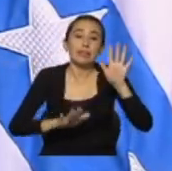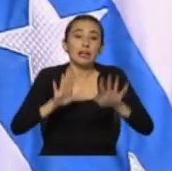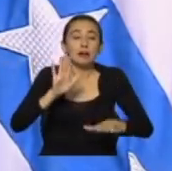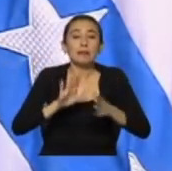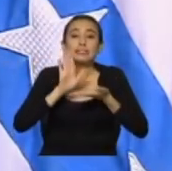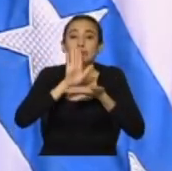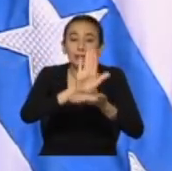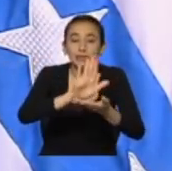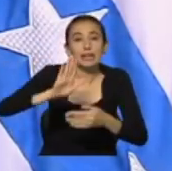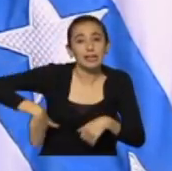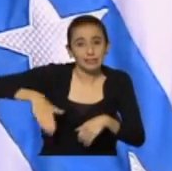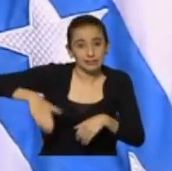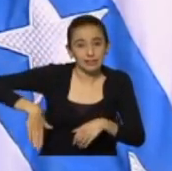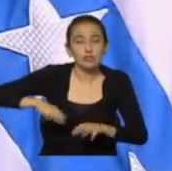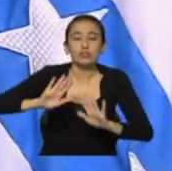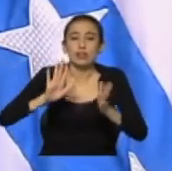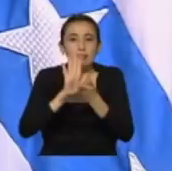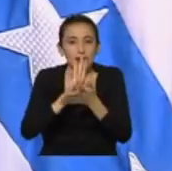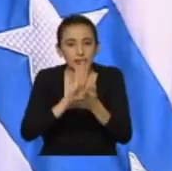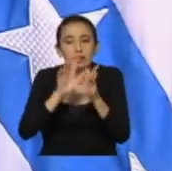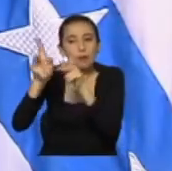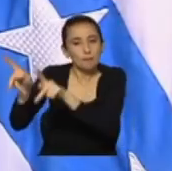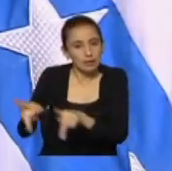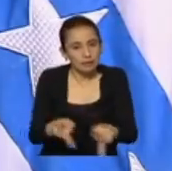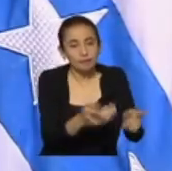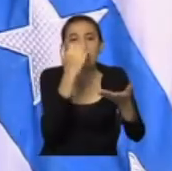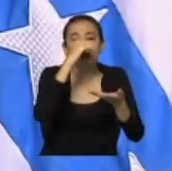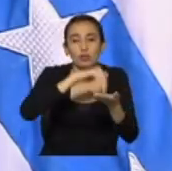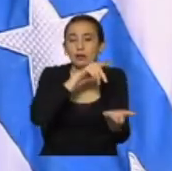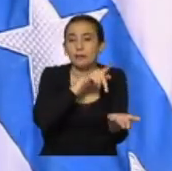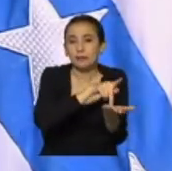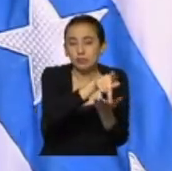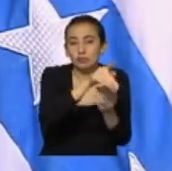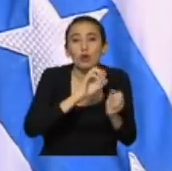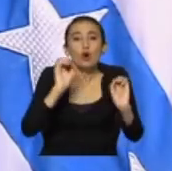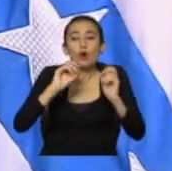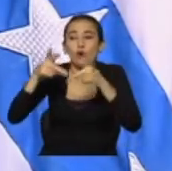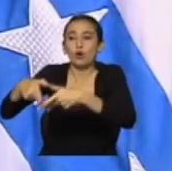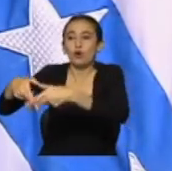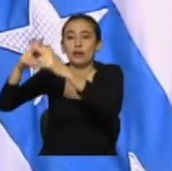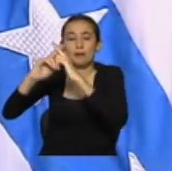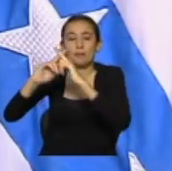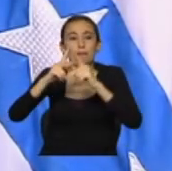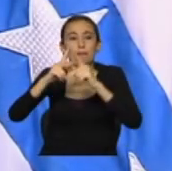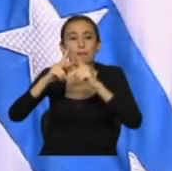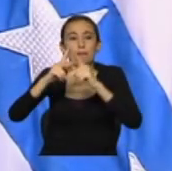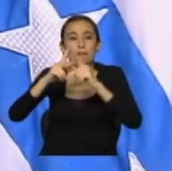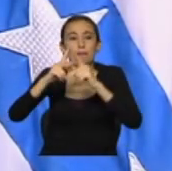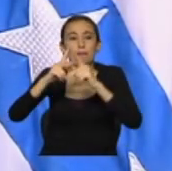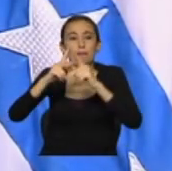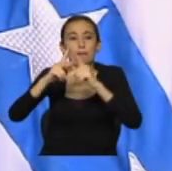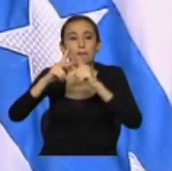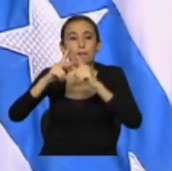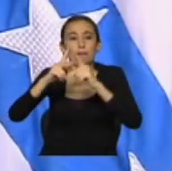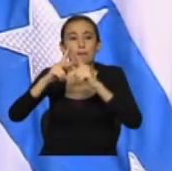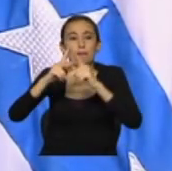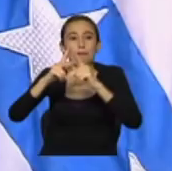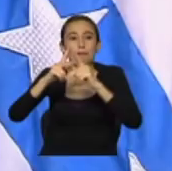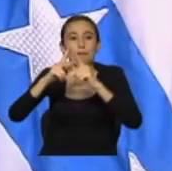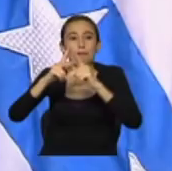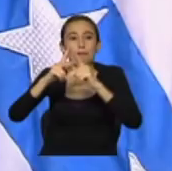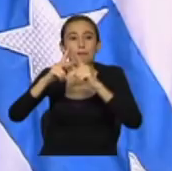y refinanciar sus deudas los bienes de garantía de préstamos prendarios no serán rematados y sus dueños tendrán seis meses para